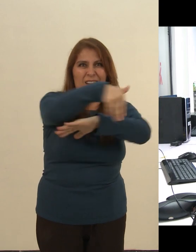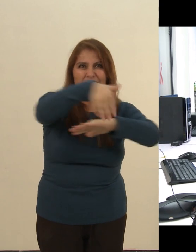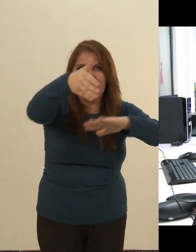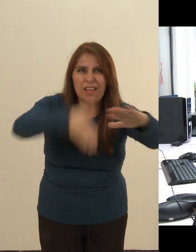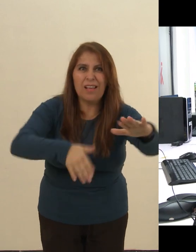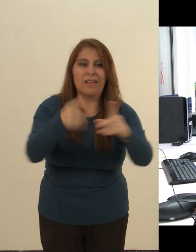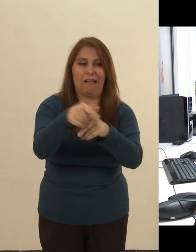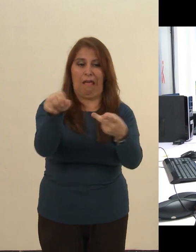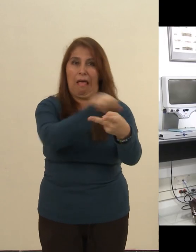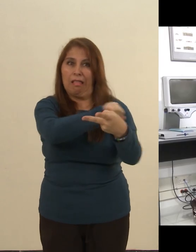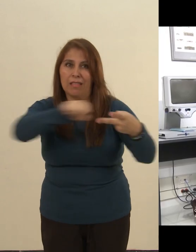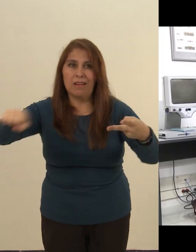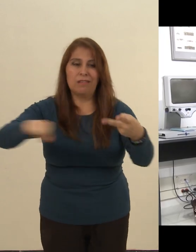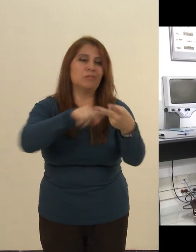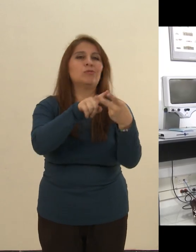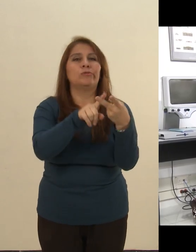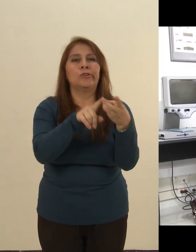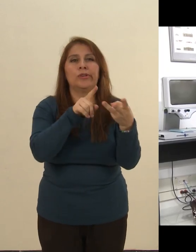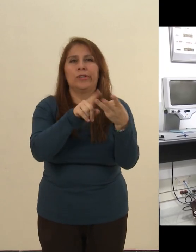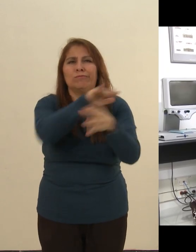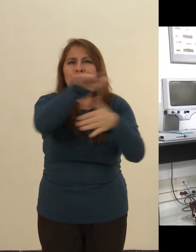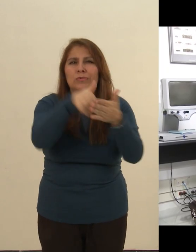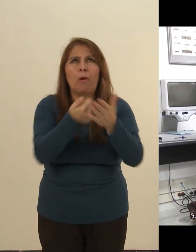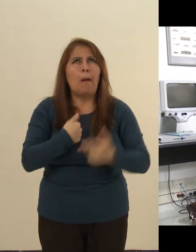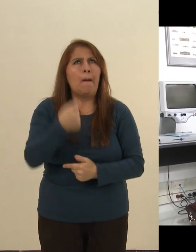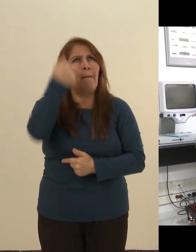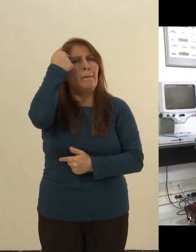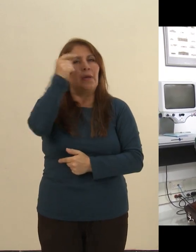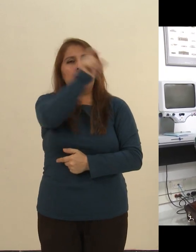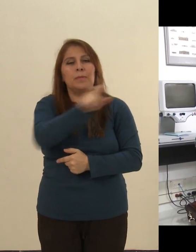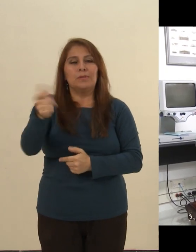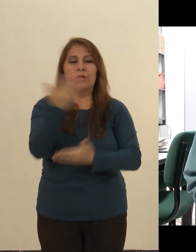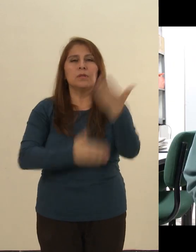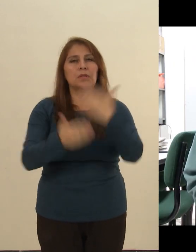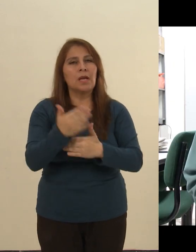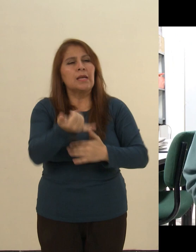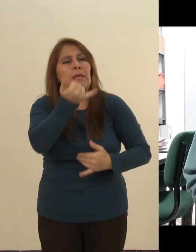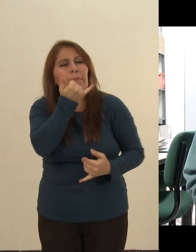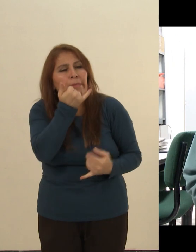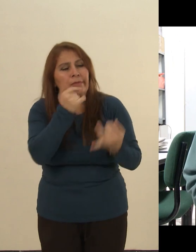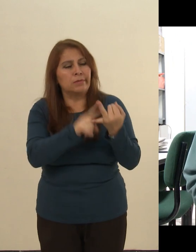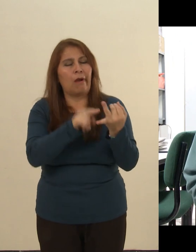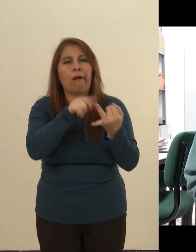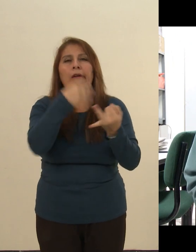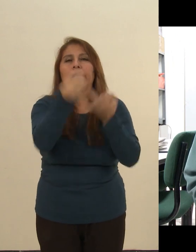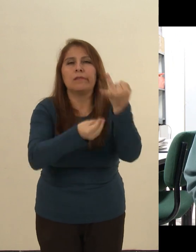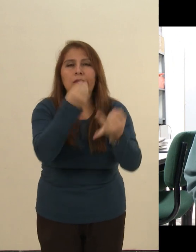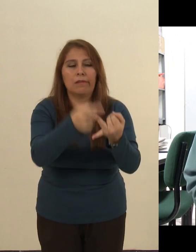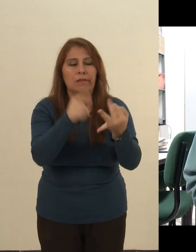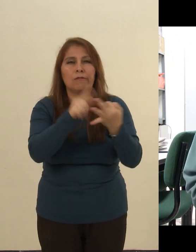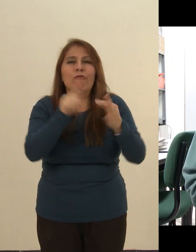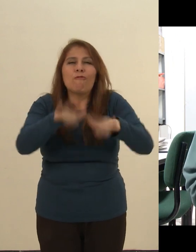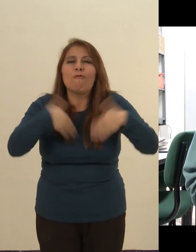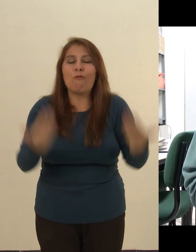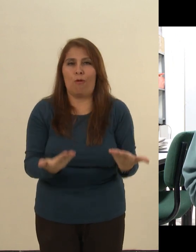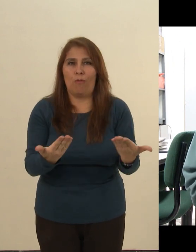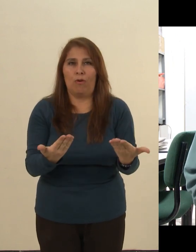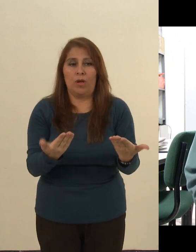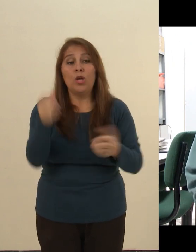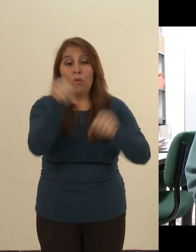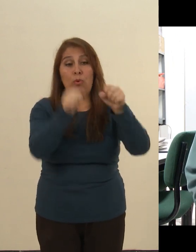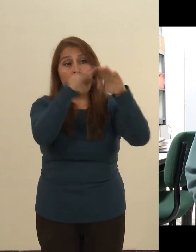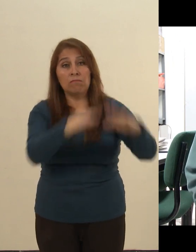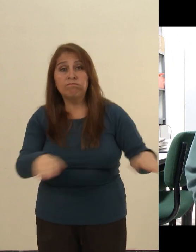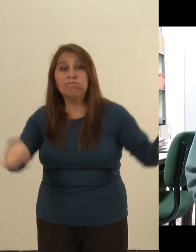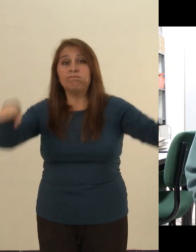ingeniería, el derecho, se piensa a la persona con discapacidad y se piensan esas opciones para que puedan